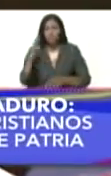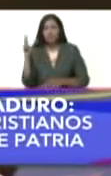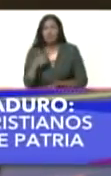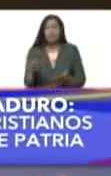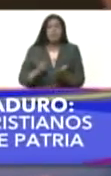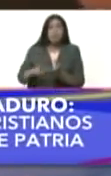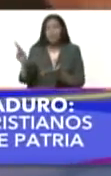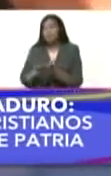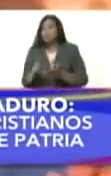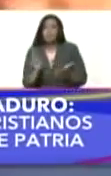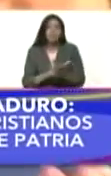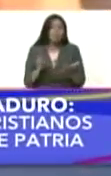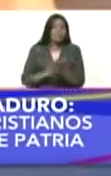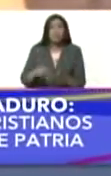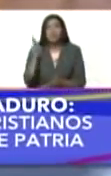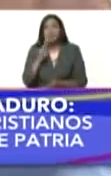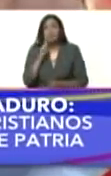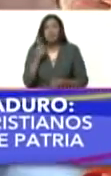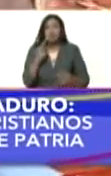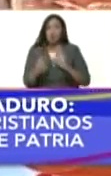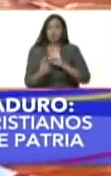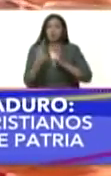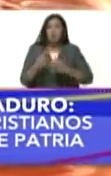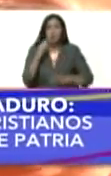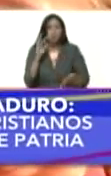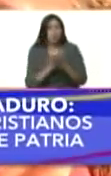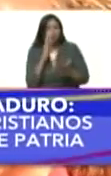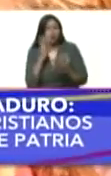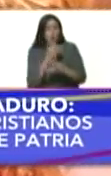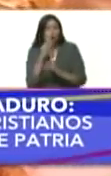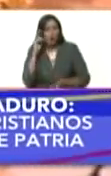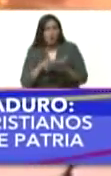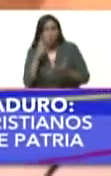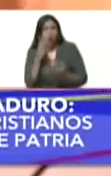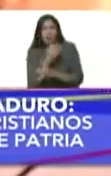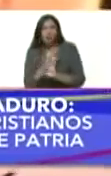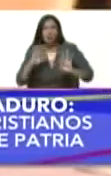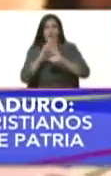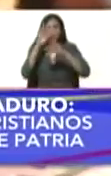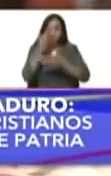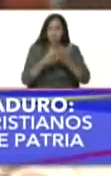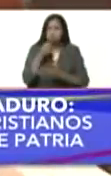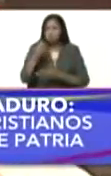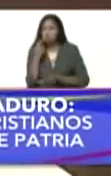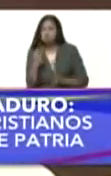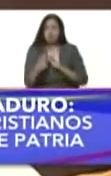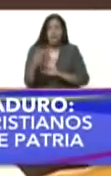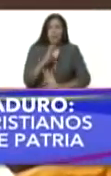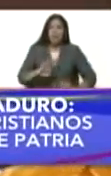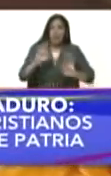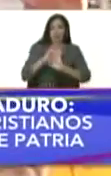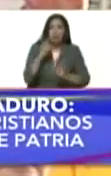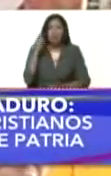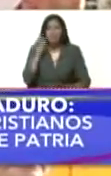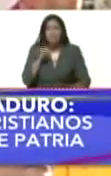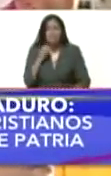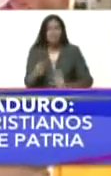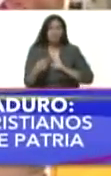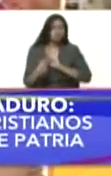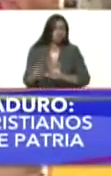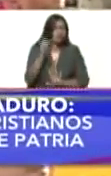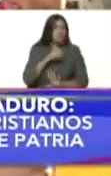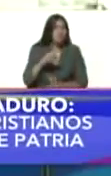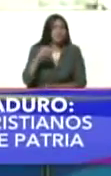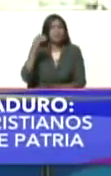mentiras, mentiras y mentiras sin demostrar pruebas, sin comprobarlas, sin testimonio, sin nada. Miente, miente,